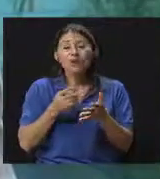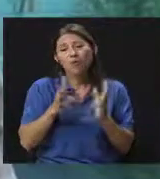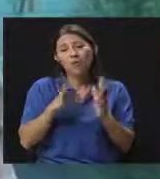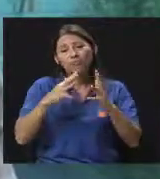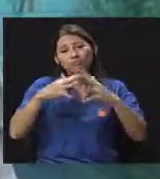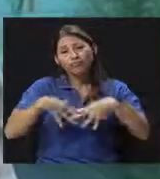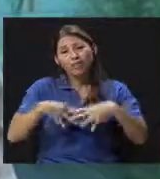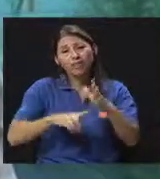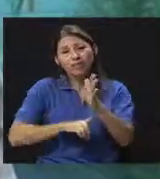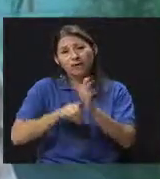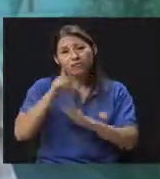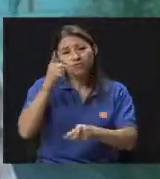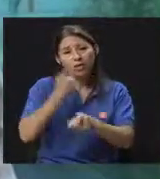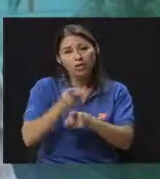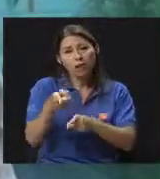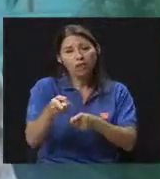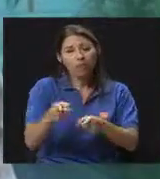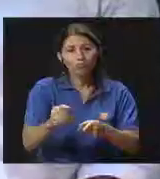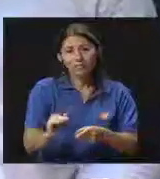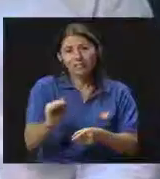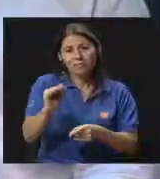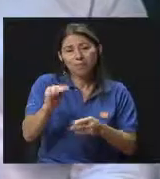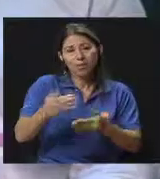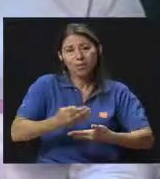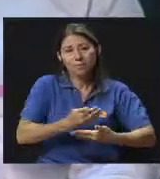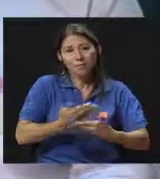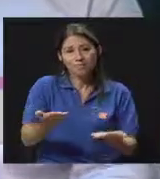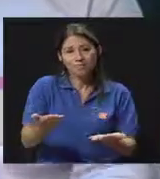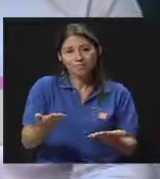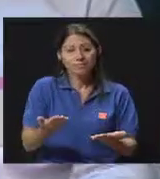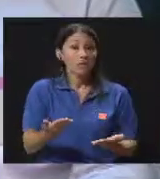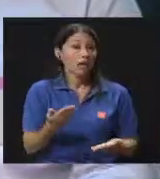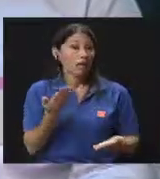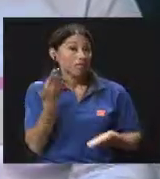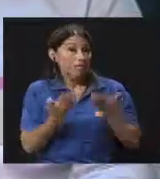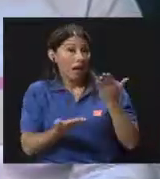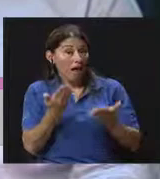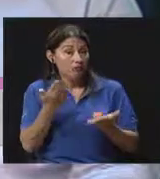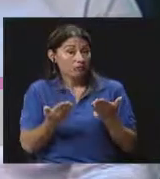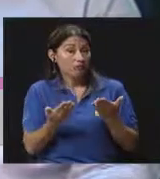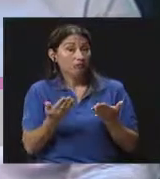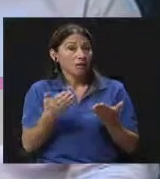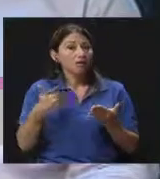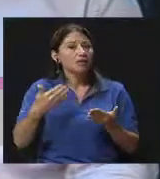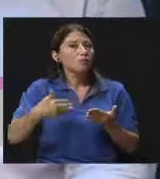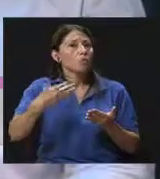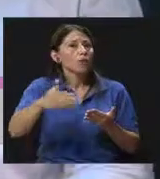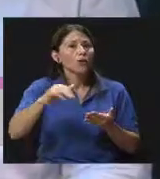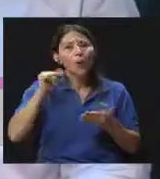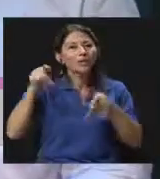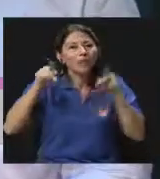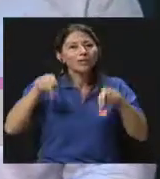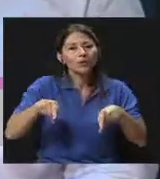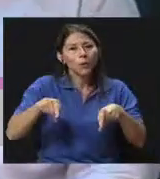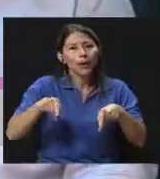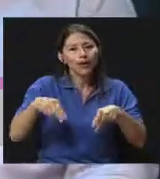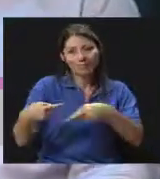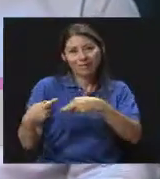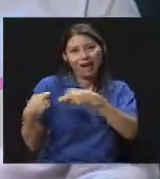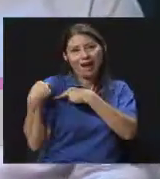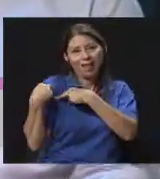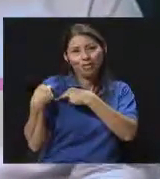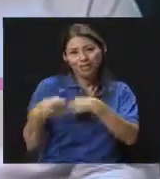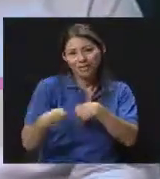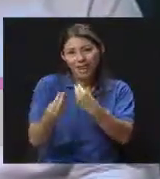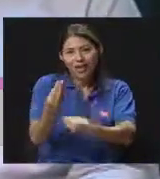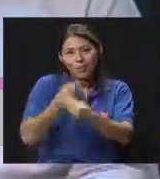del bebé. Imagino que si otra persona es el encargado responsable luego de alimentar al bebé, que pasa mucho, porque muchas mamás pues ya